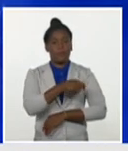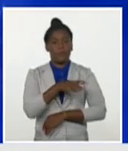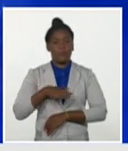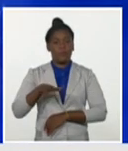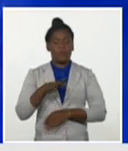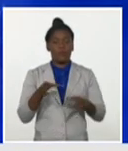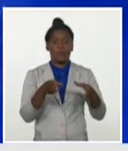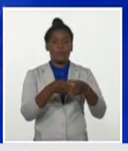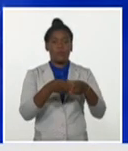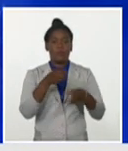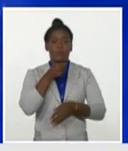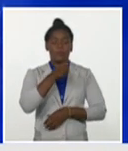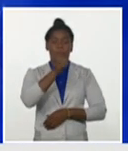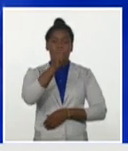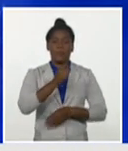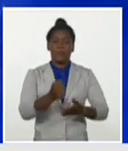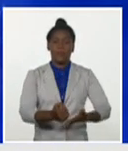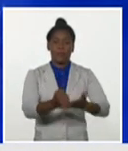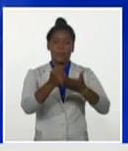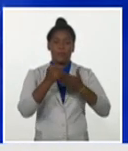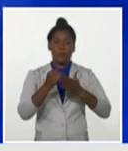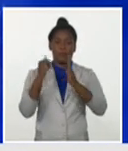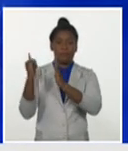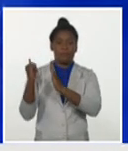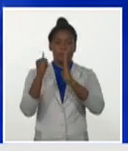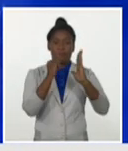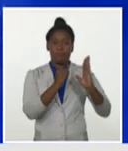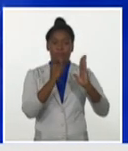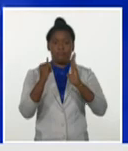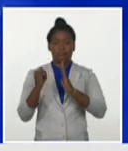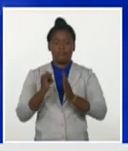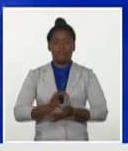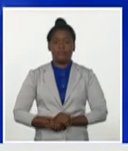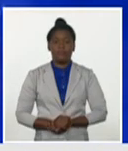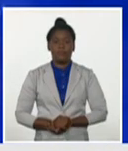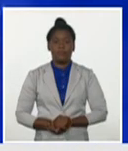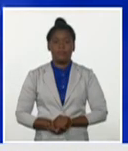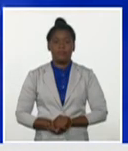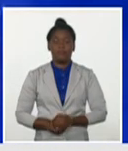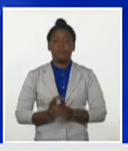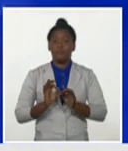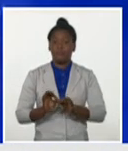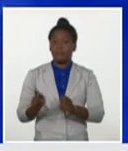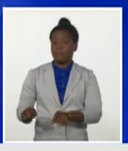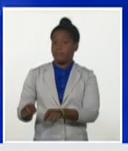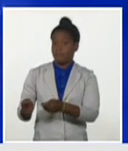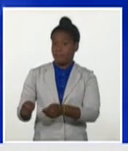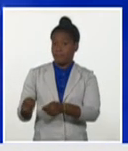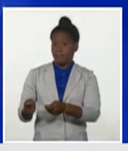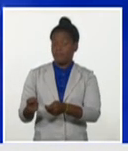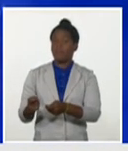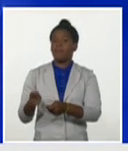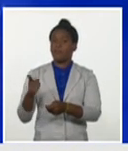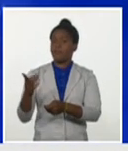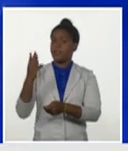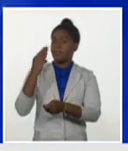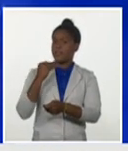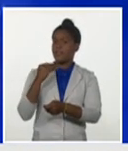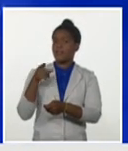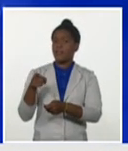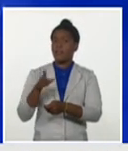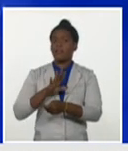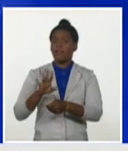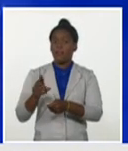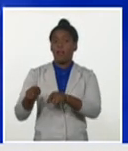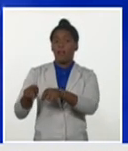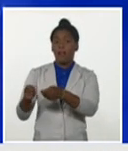apoya. Me precisaba la compañera de la radio que son 70 emisoras las que replican la información o